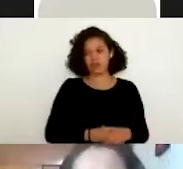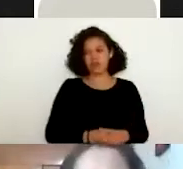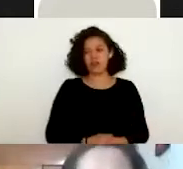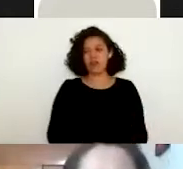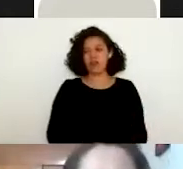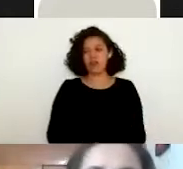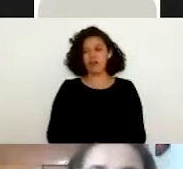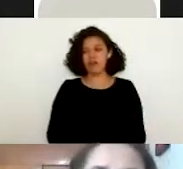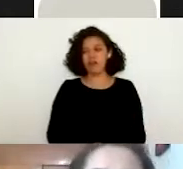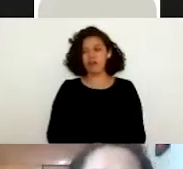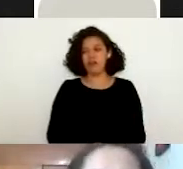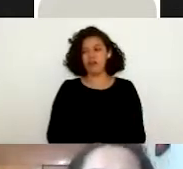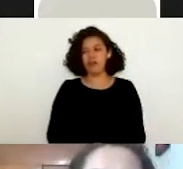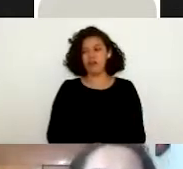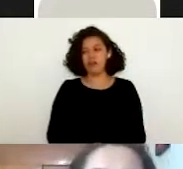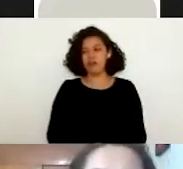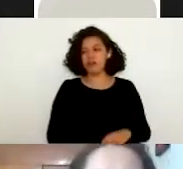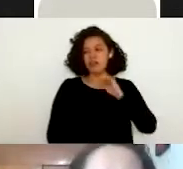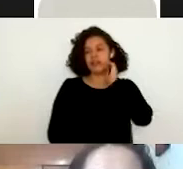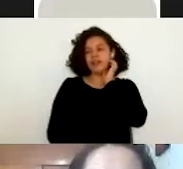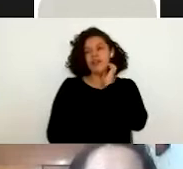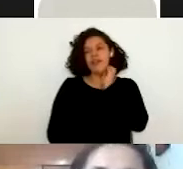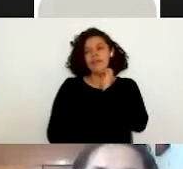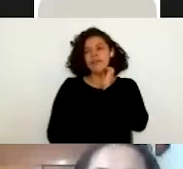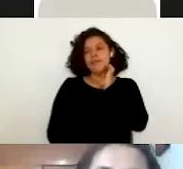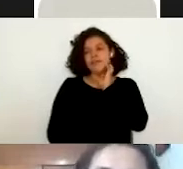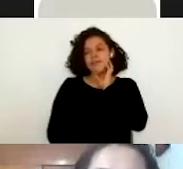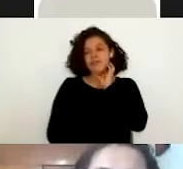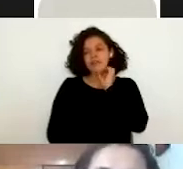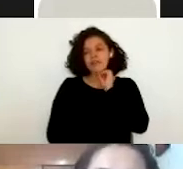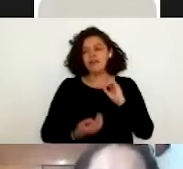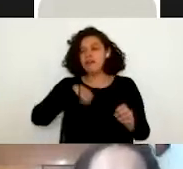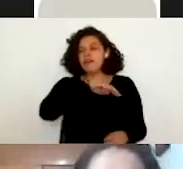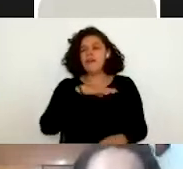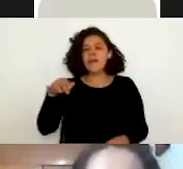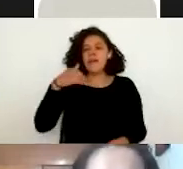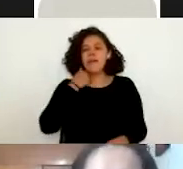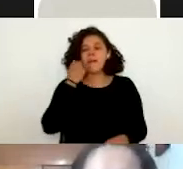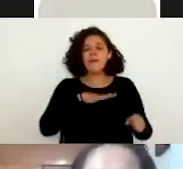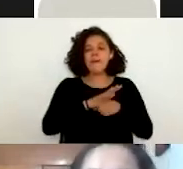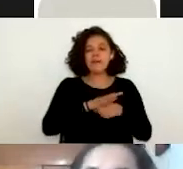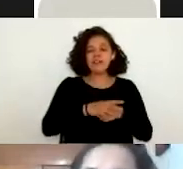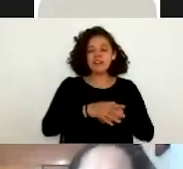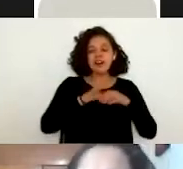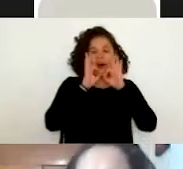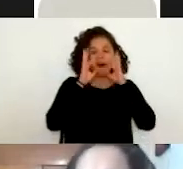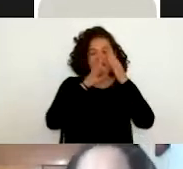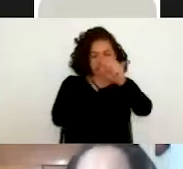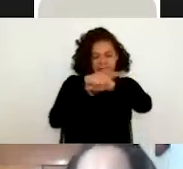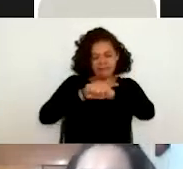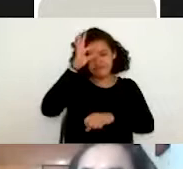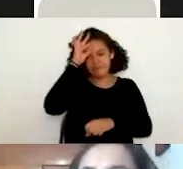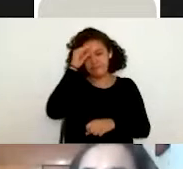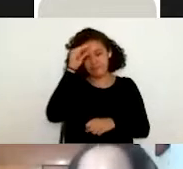nuestra institución, ¿no? Entonces lo que queremos es buscar una solución inteligente al planteamiento de algún